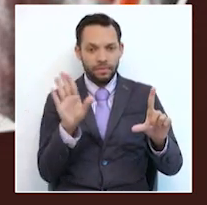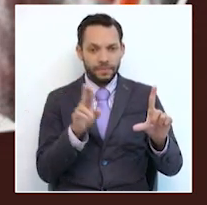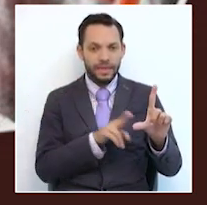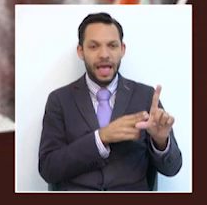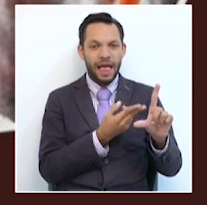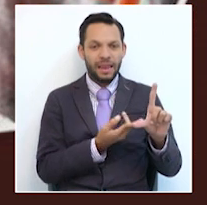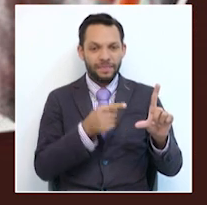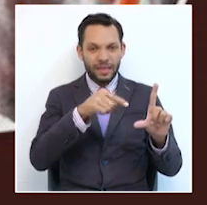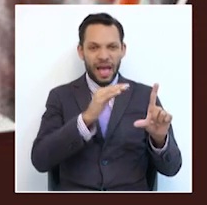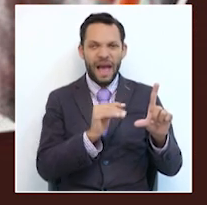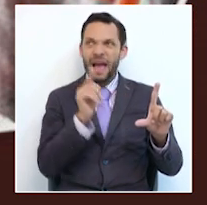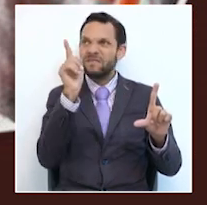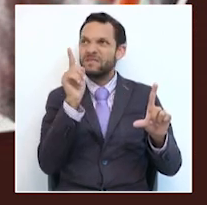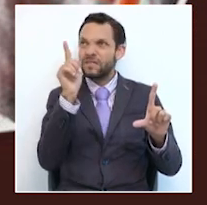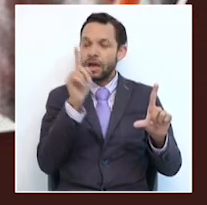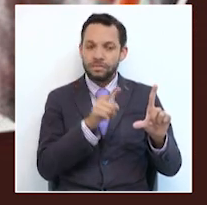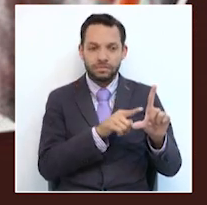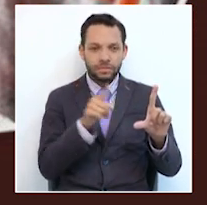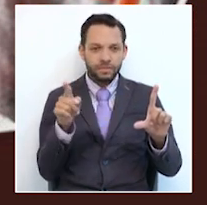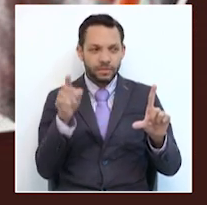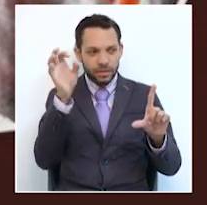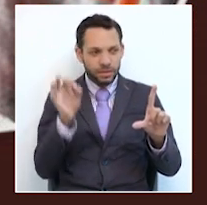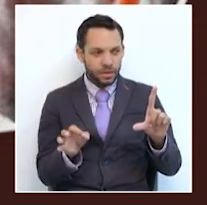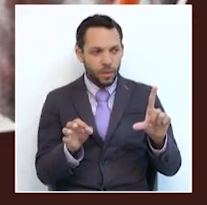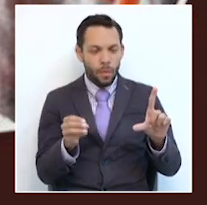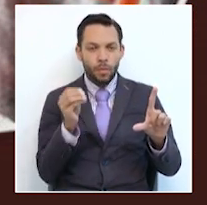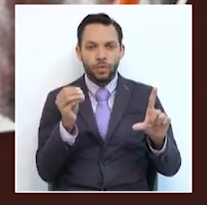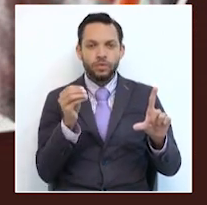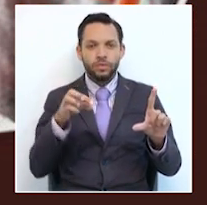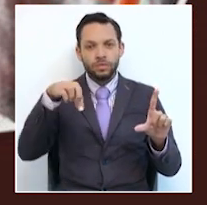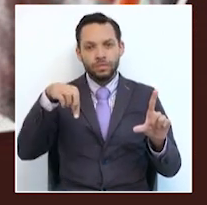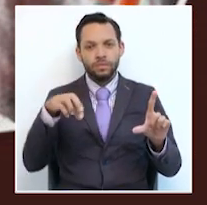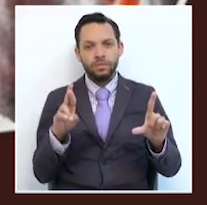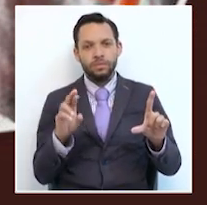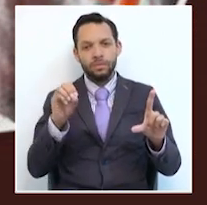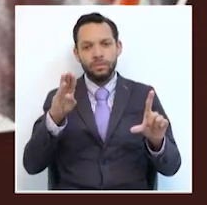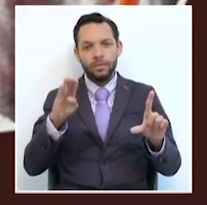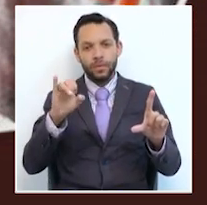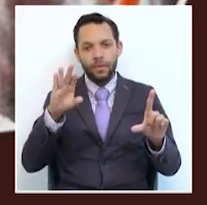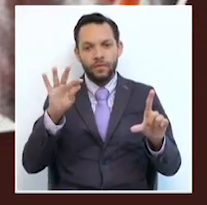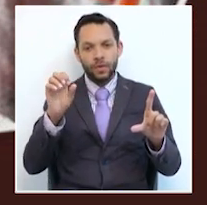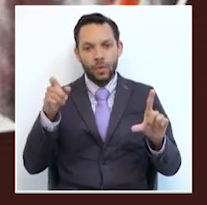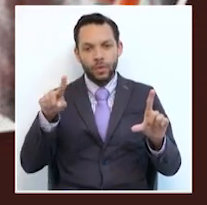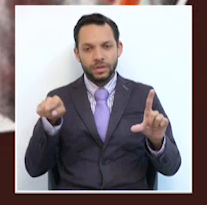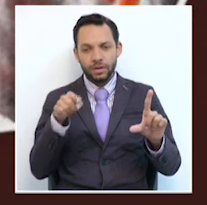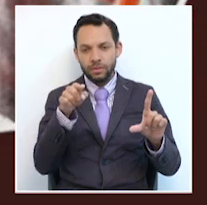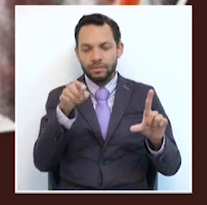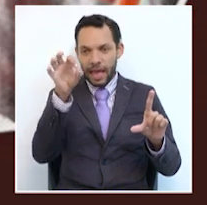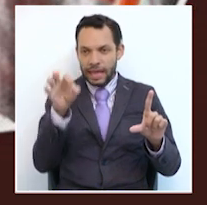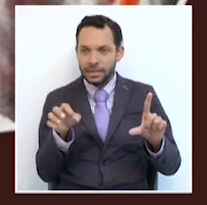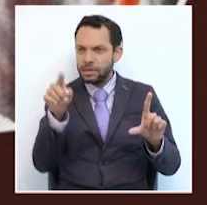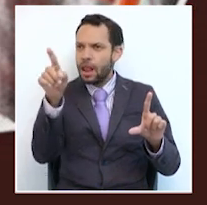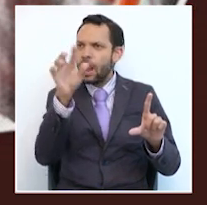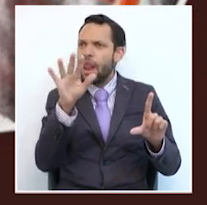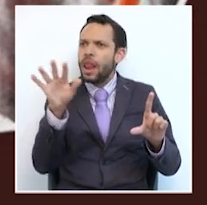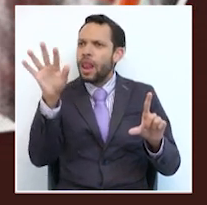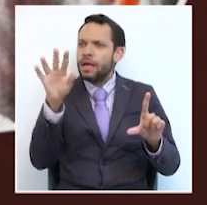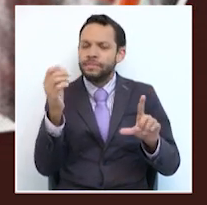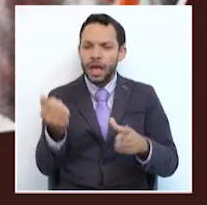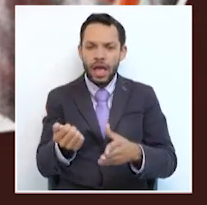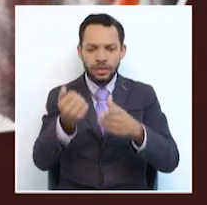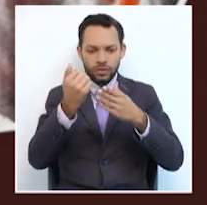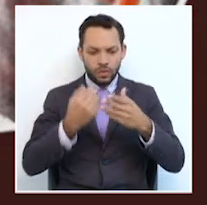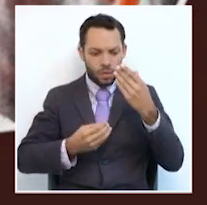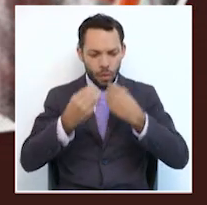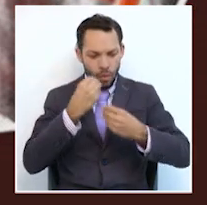sebastián ven todos esos probióticos ayudan a digerir los alimentos mejoran el sistema